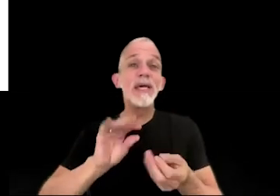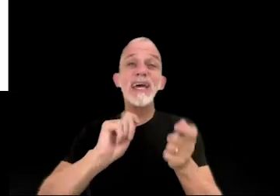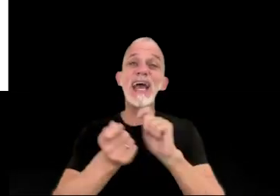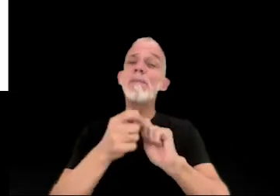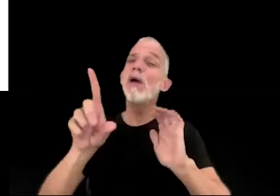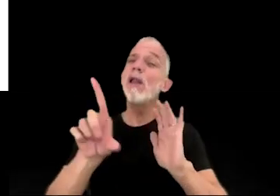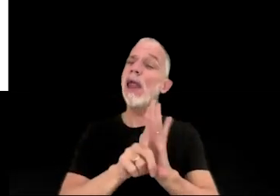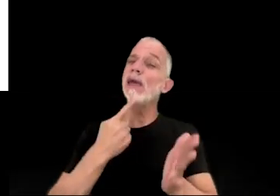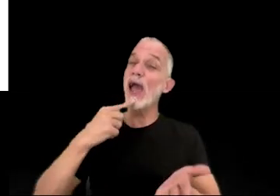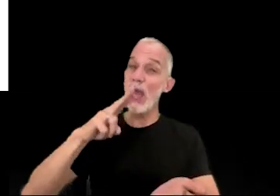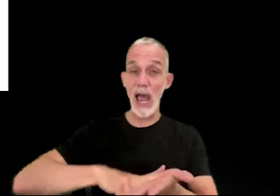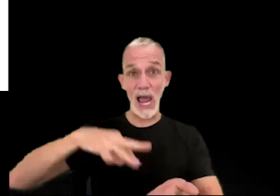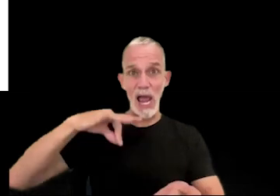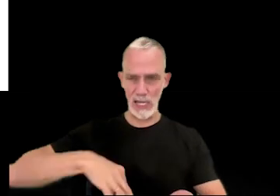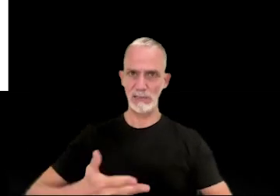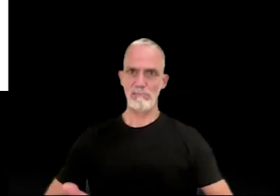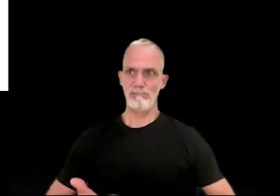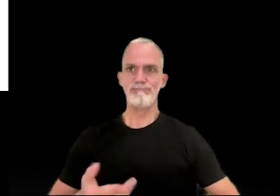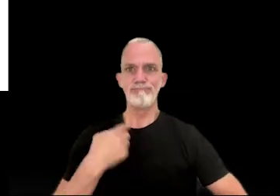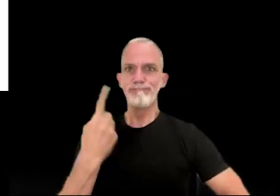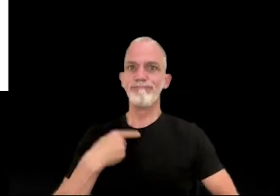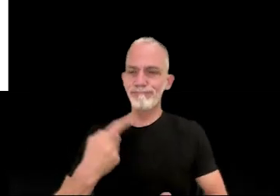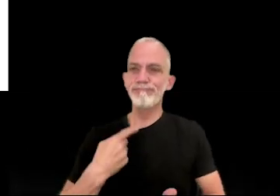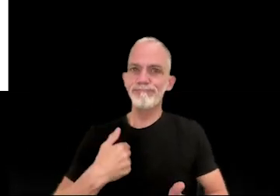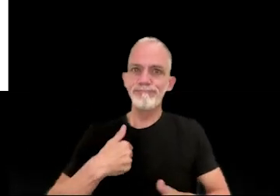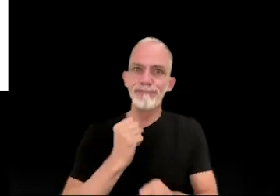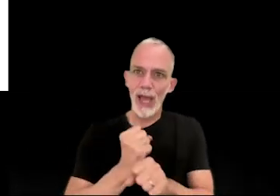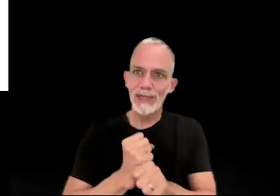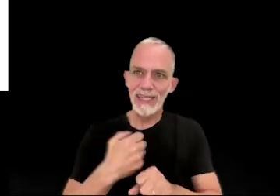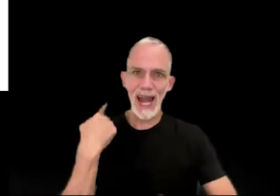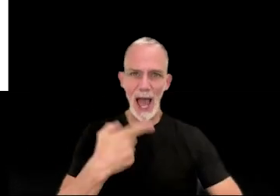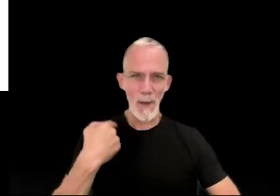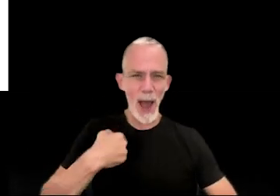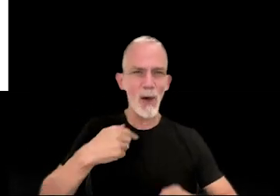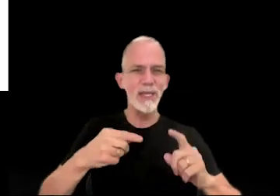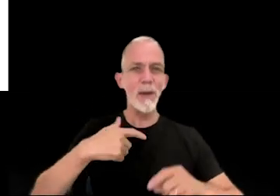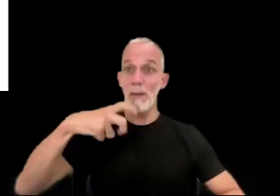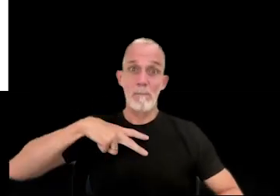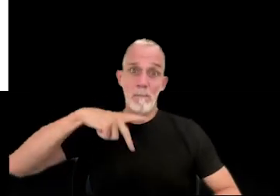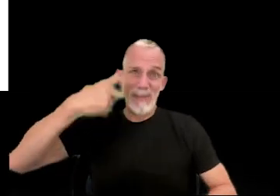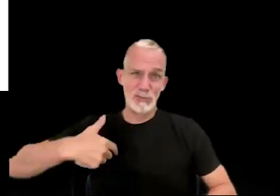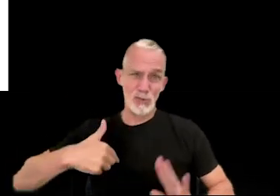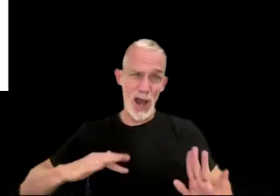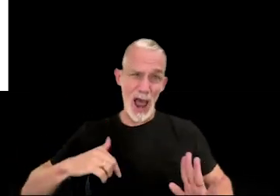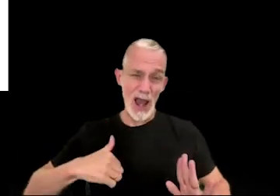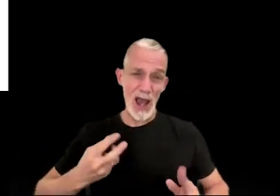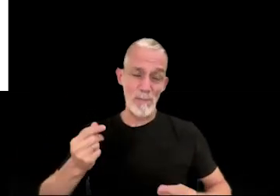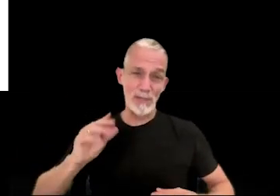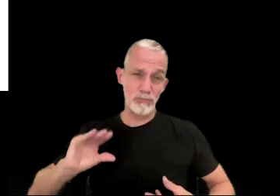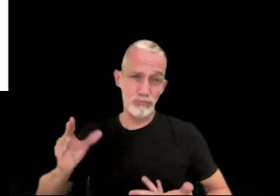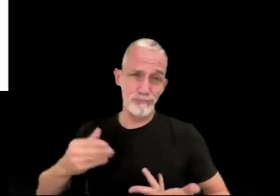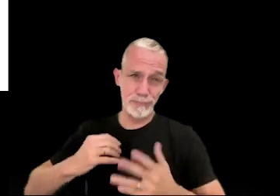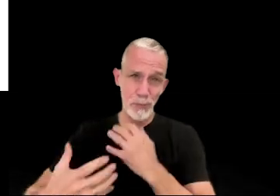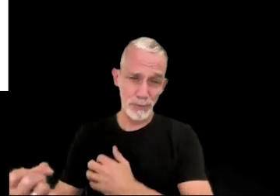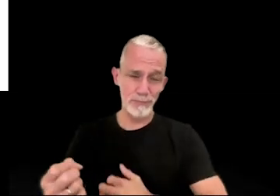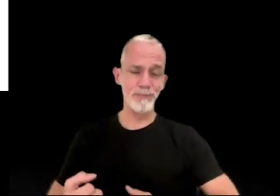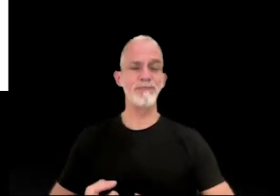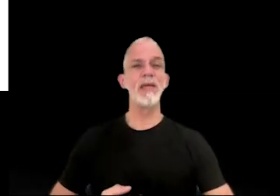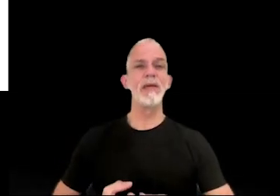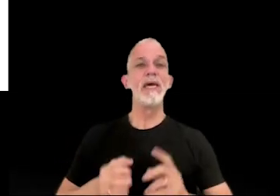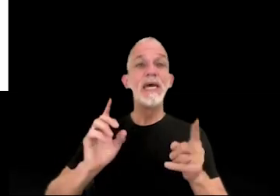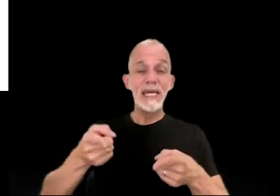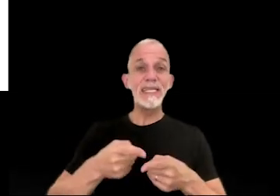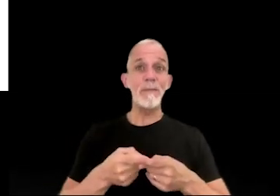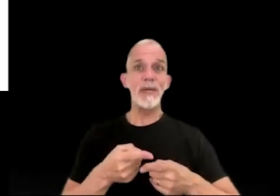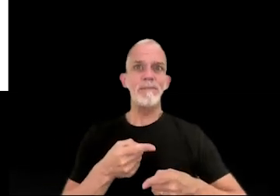nos impactan tanto en nuestro trabajo como en forma personal. Hace algunas derogaciones impositivas,